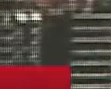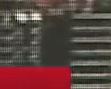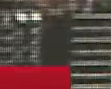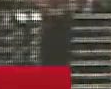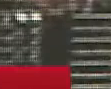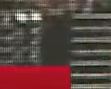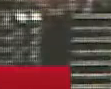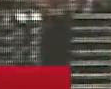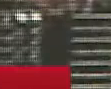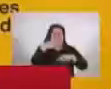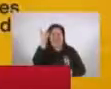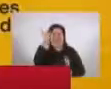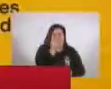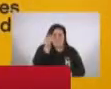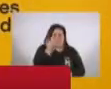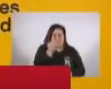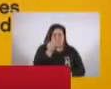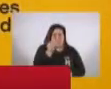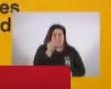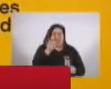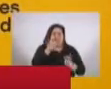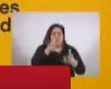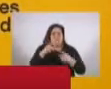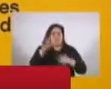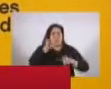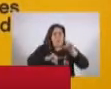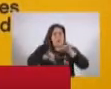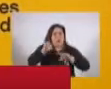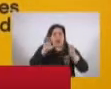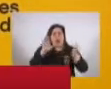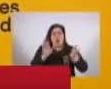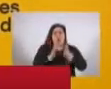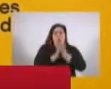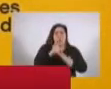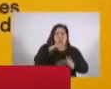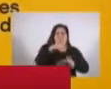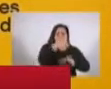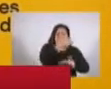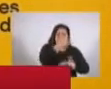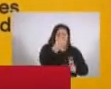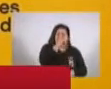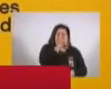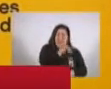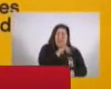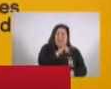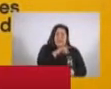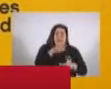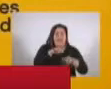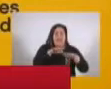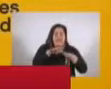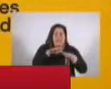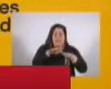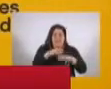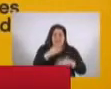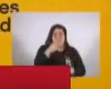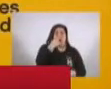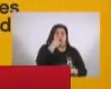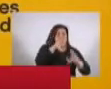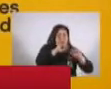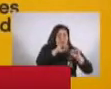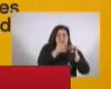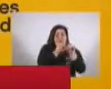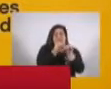ya está destinada, es una decisión política de destinarlo. Además, Ezequiel no discrimina por ingresos, ¿no? Claro, no, exacto. Es para